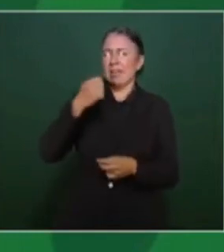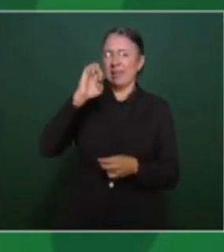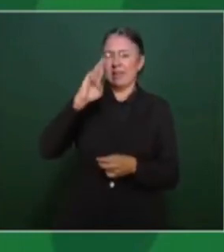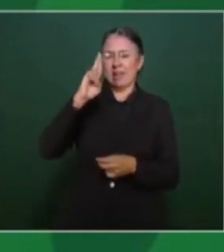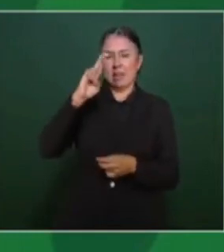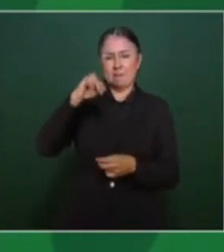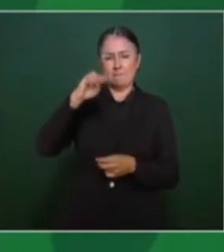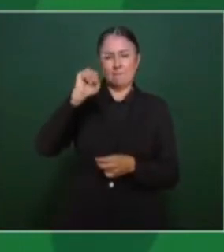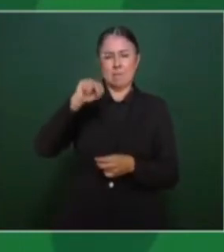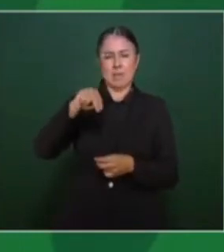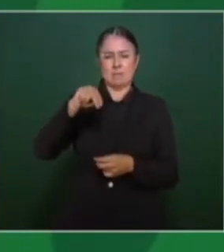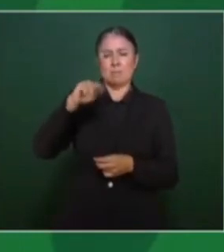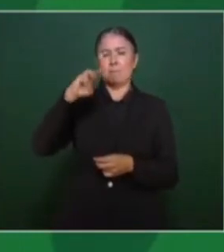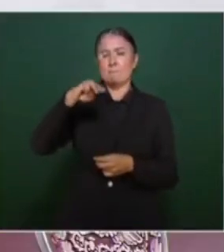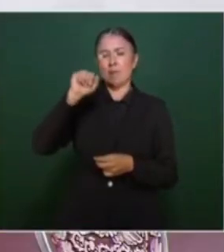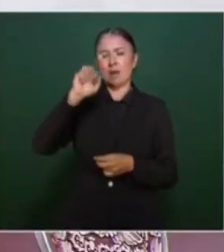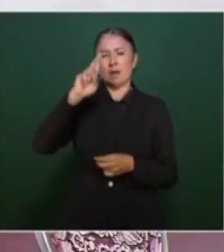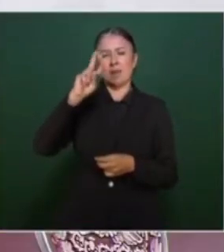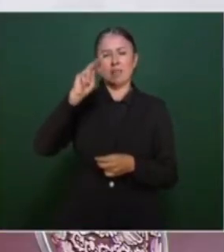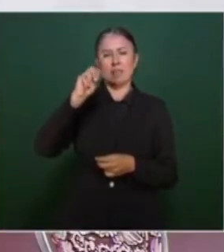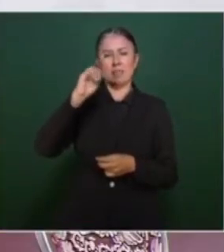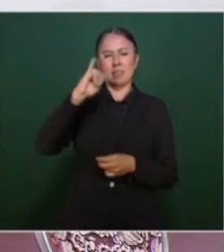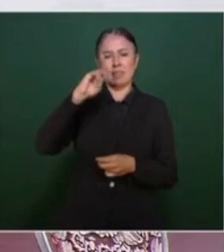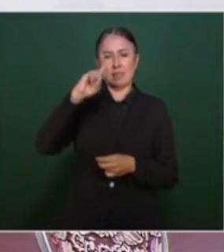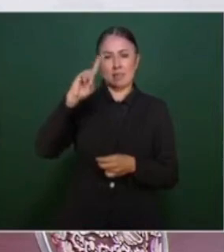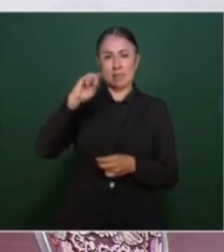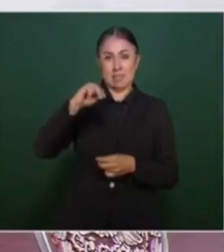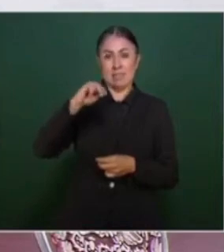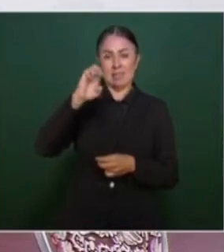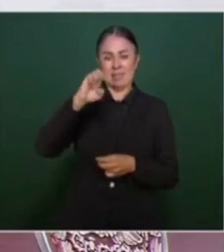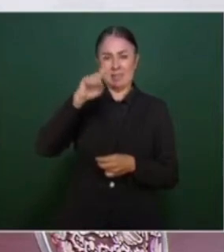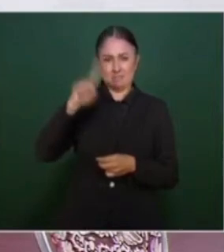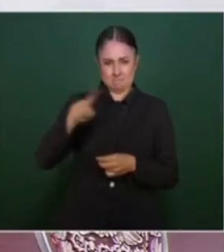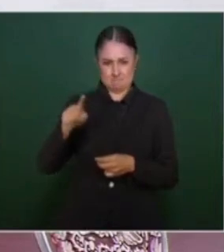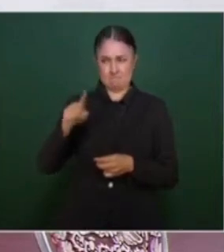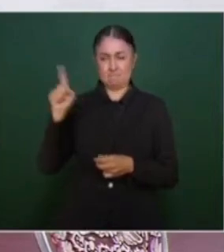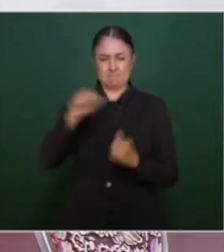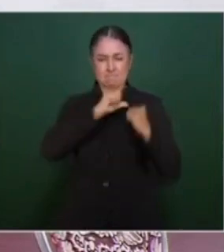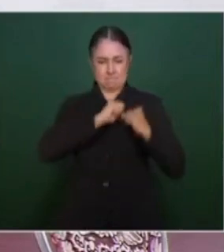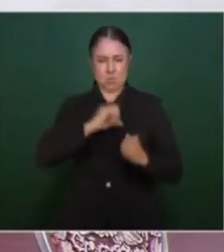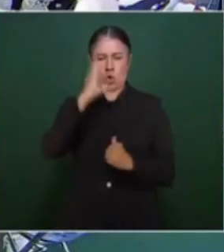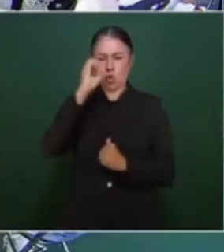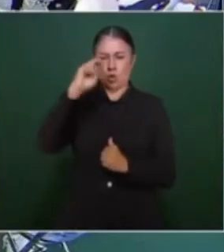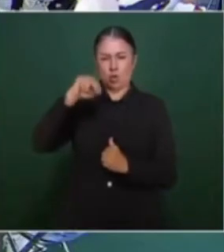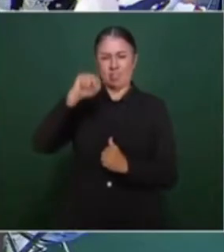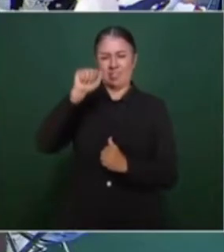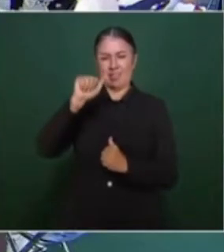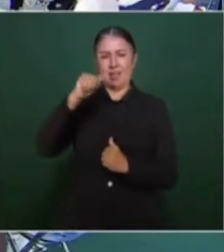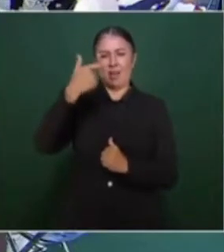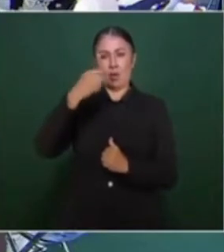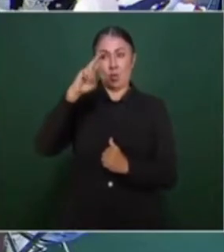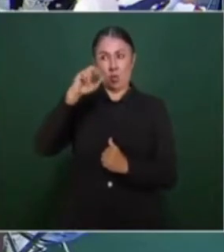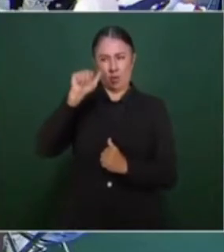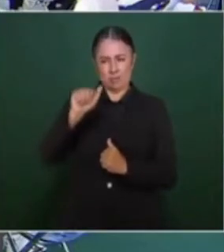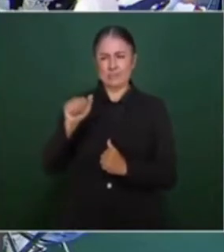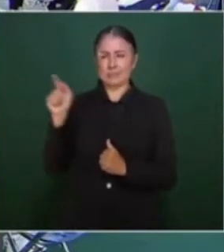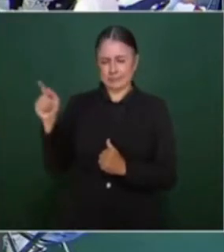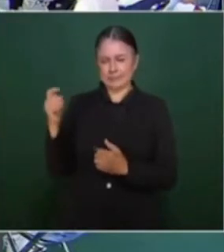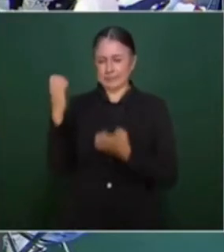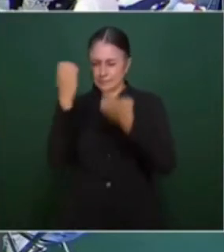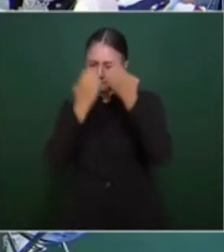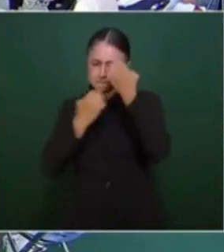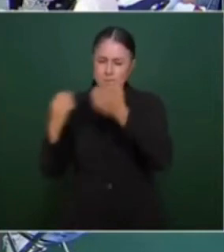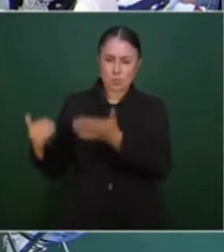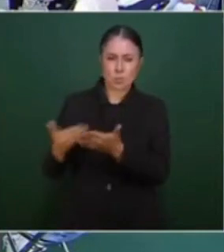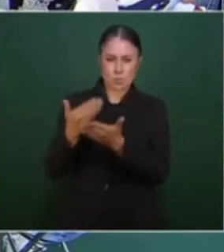Conagua que analice la propuesta del doctor. Gracias, presidente. Otra pregunta.